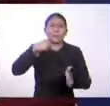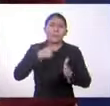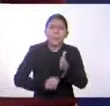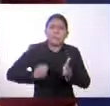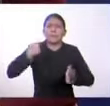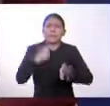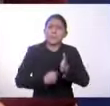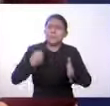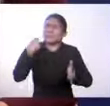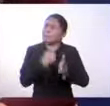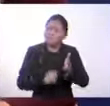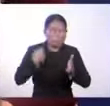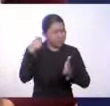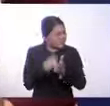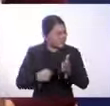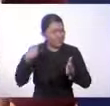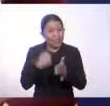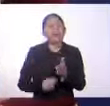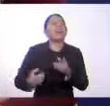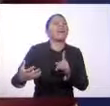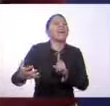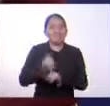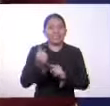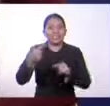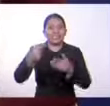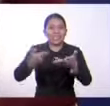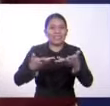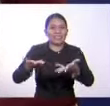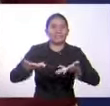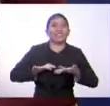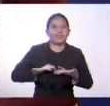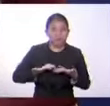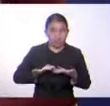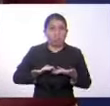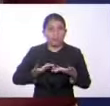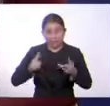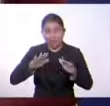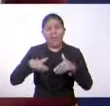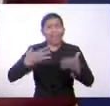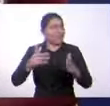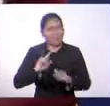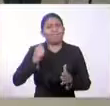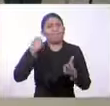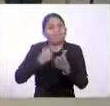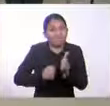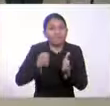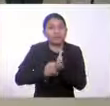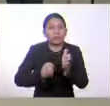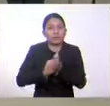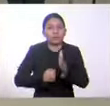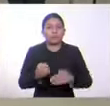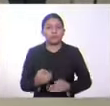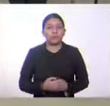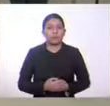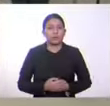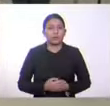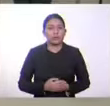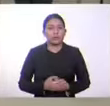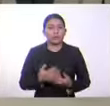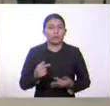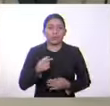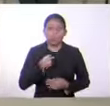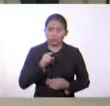situar algunos hechos históricos que han permitido el reconocimiento de los derechos humanos? Yo agradezco esa pregunta porque me